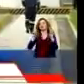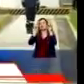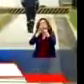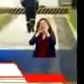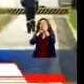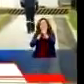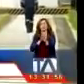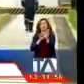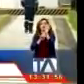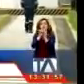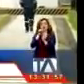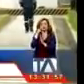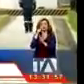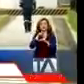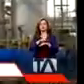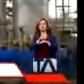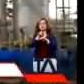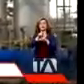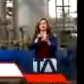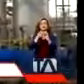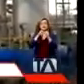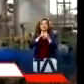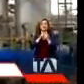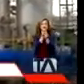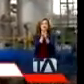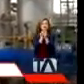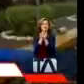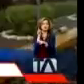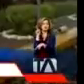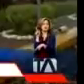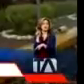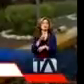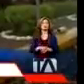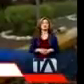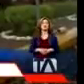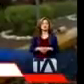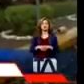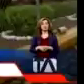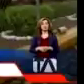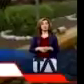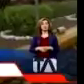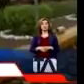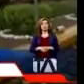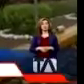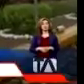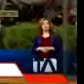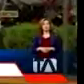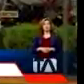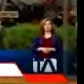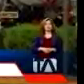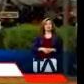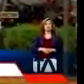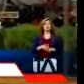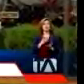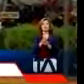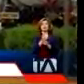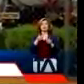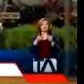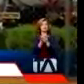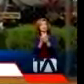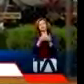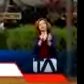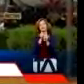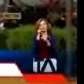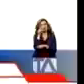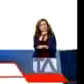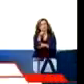el Desarrollo. Según los resultados de este examen, producto de remediaciones, fiscalizaciones y compra de nuevos equipos, el